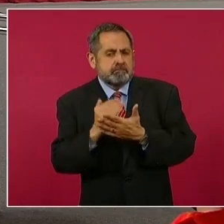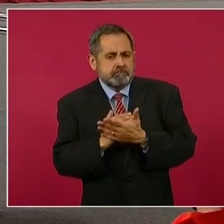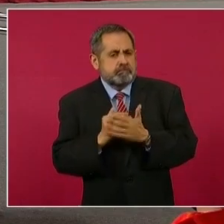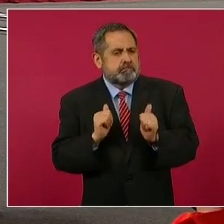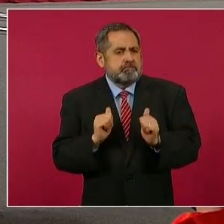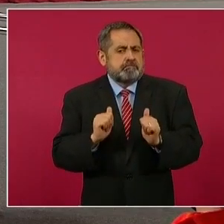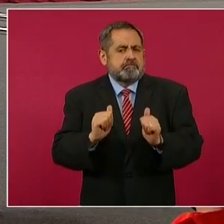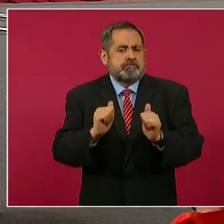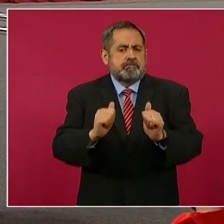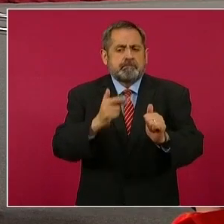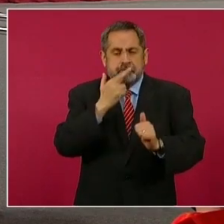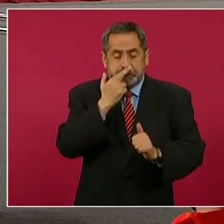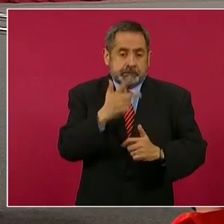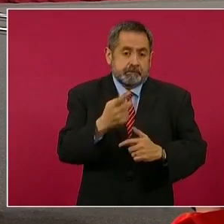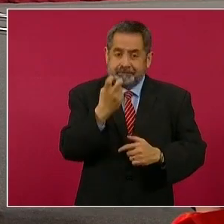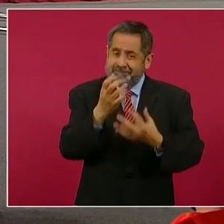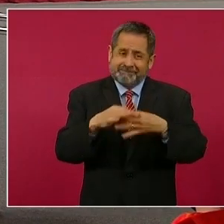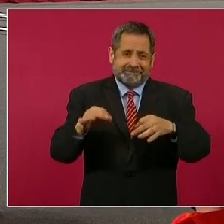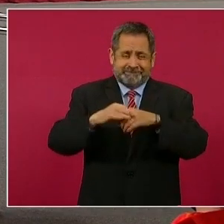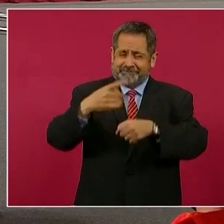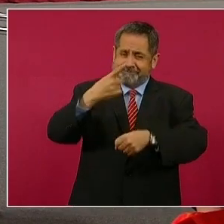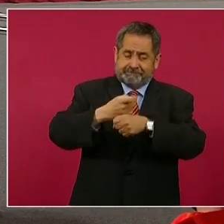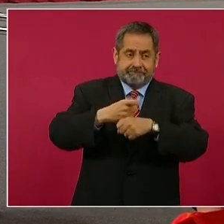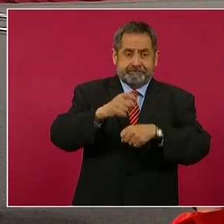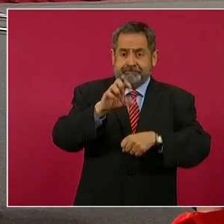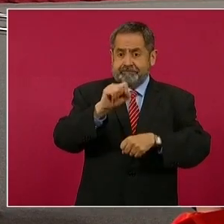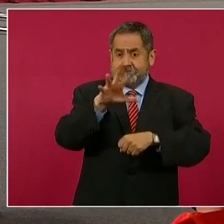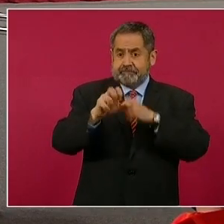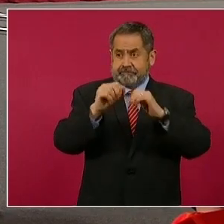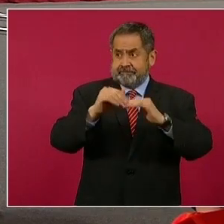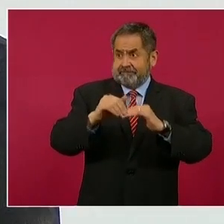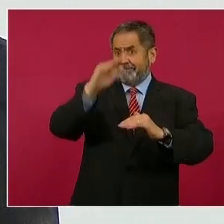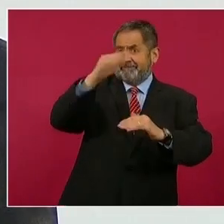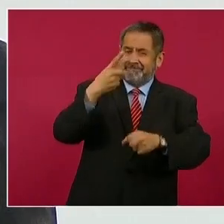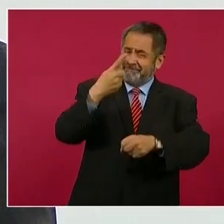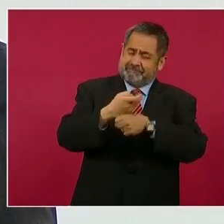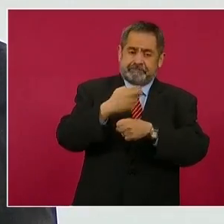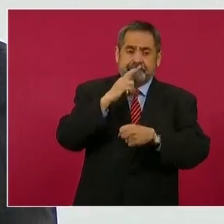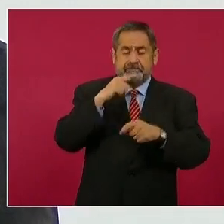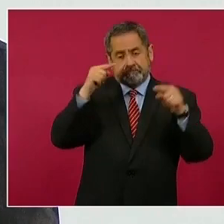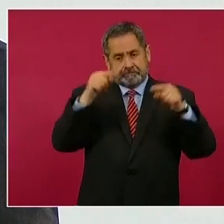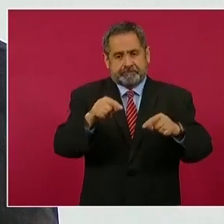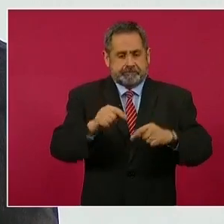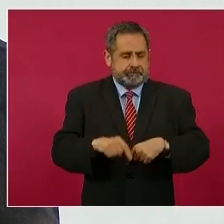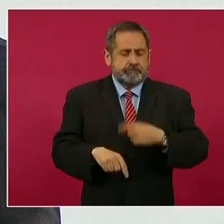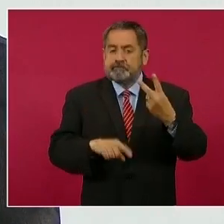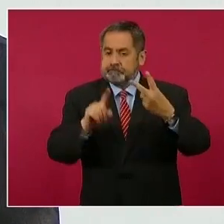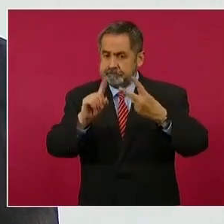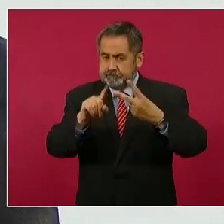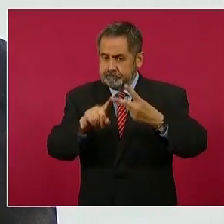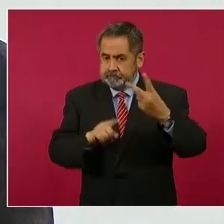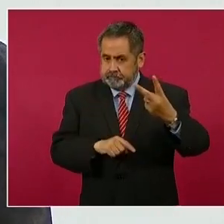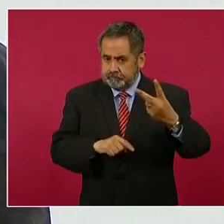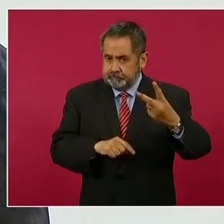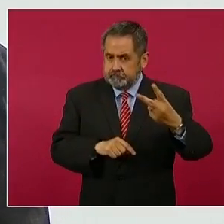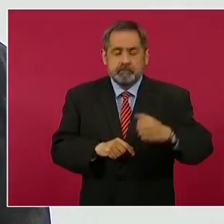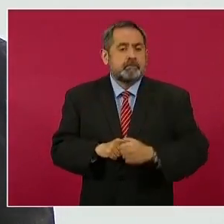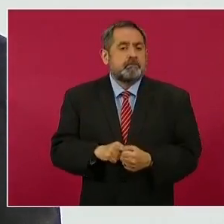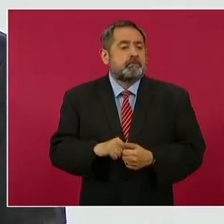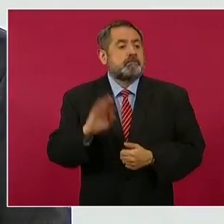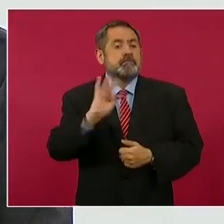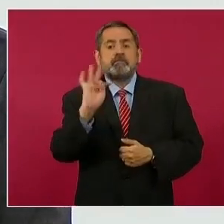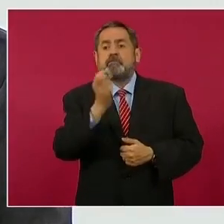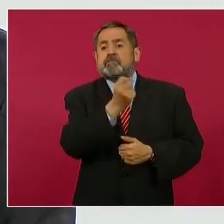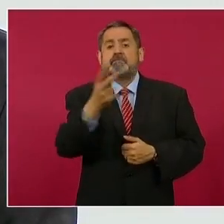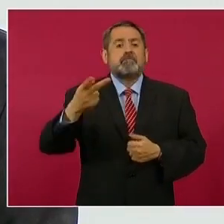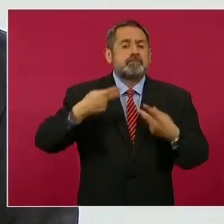elemento importantísimo que también en México le damos mucha importancia son las enfermedades crónicas, porque las enfermedades crónicas,